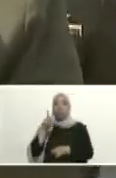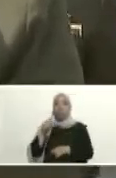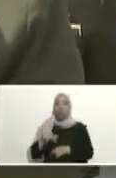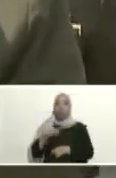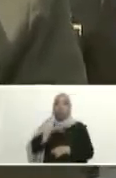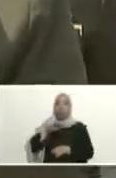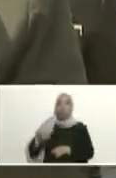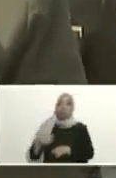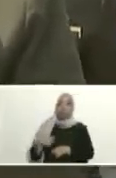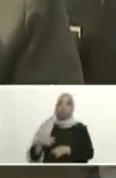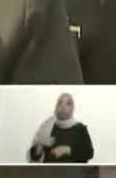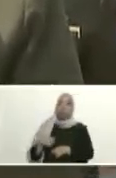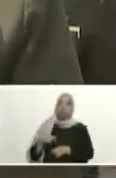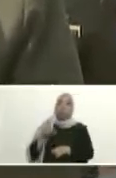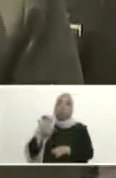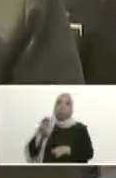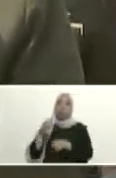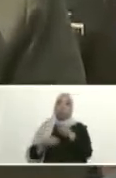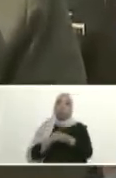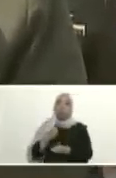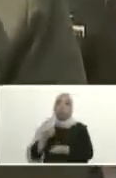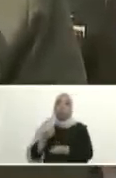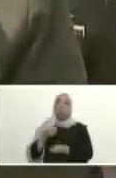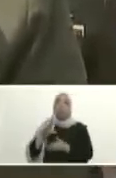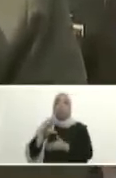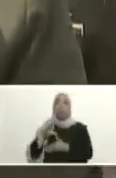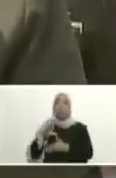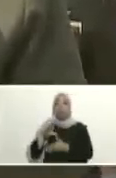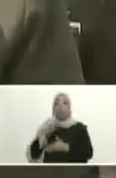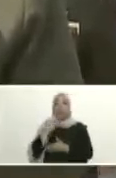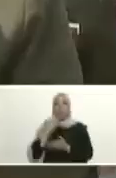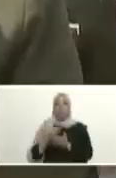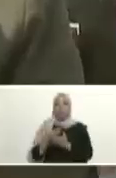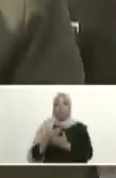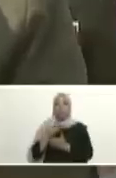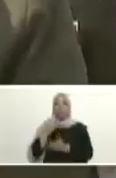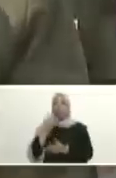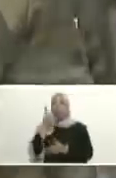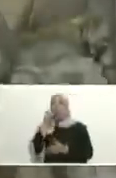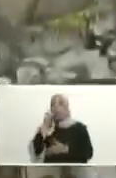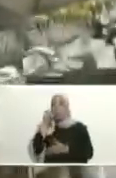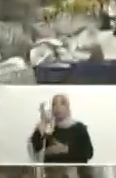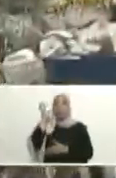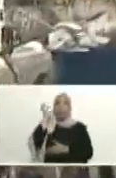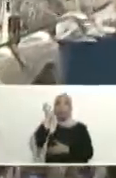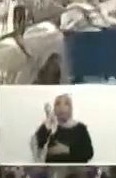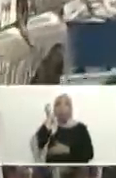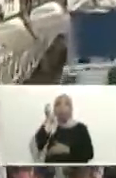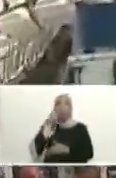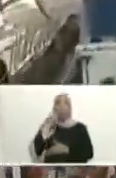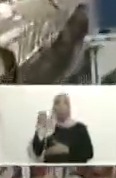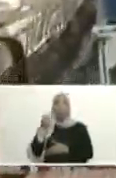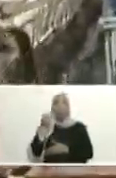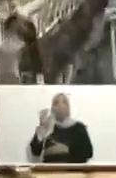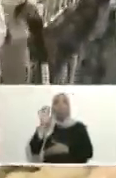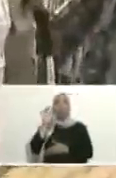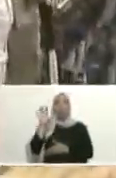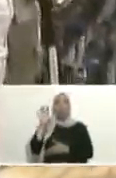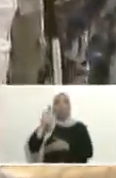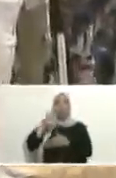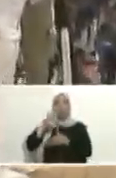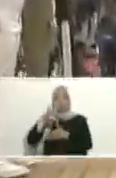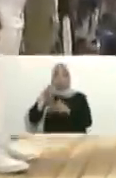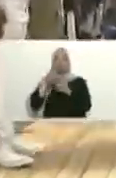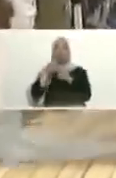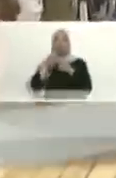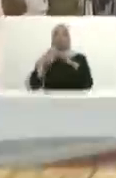para nosotros la patria es la América. Muchachos, muchachas, para nosotros la patria es América,